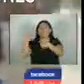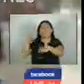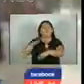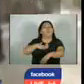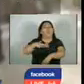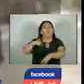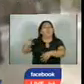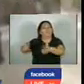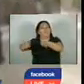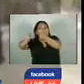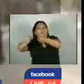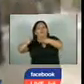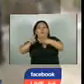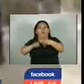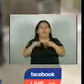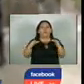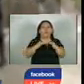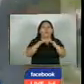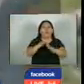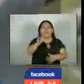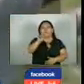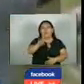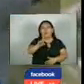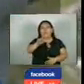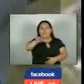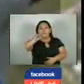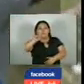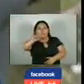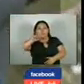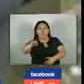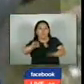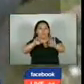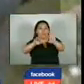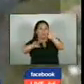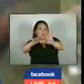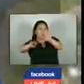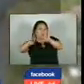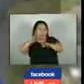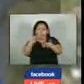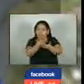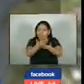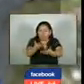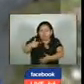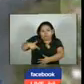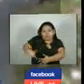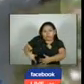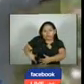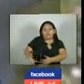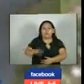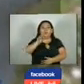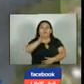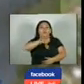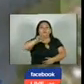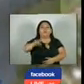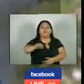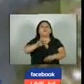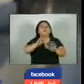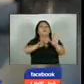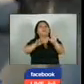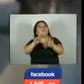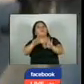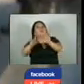justicia, así como la incautación de 1.862 armas de fuego, 2.276